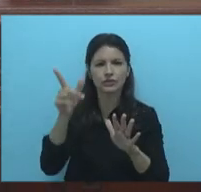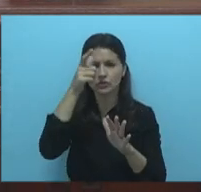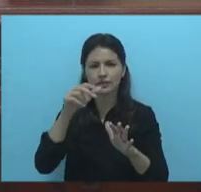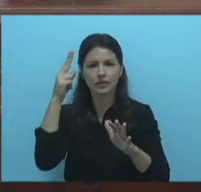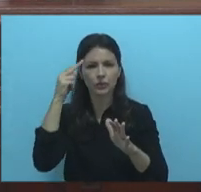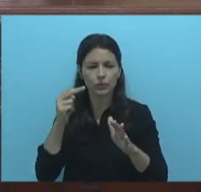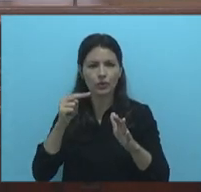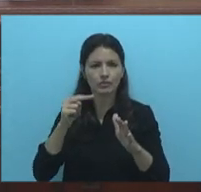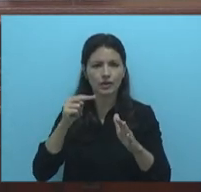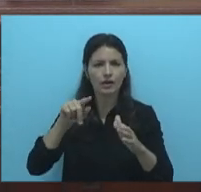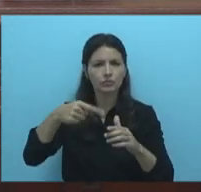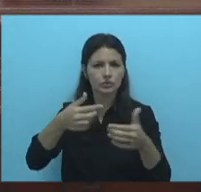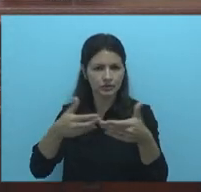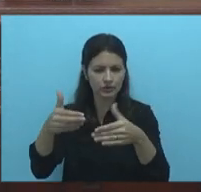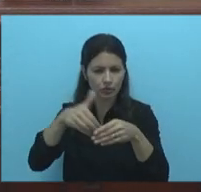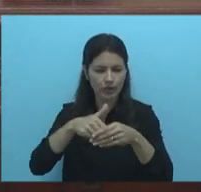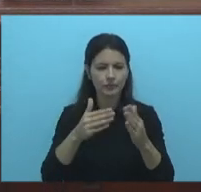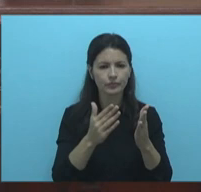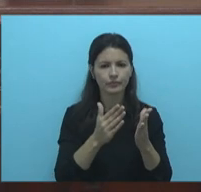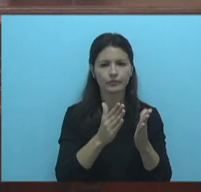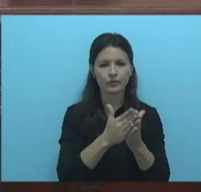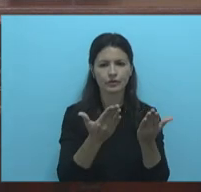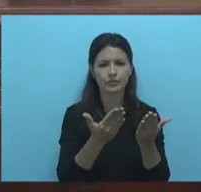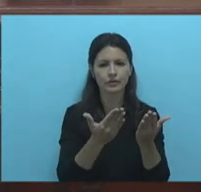48.769, preferencia para una sesión.